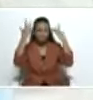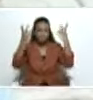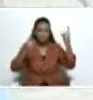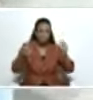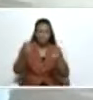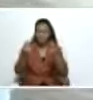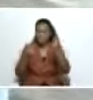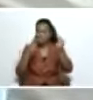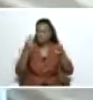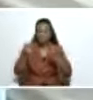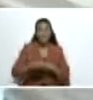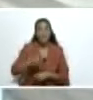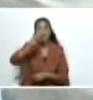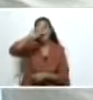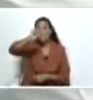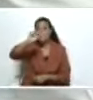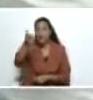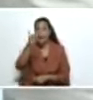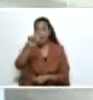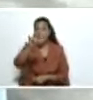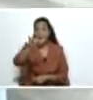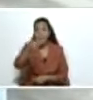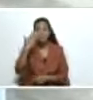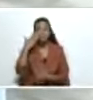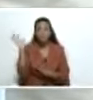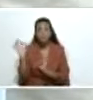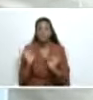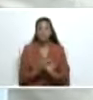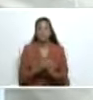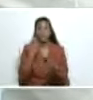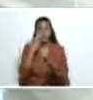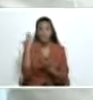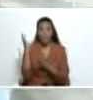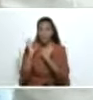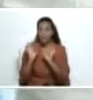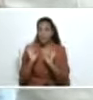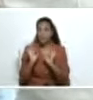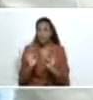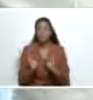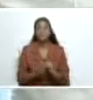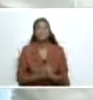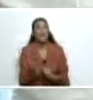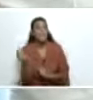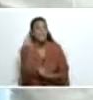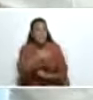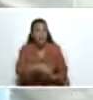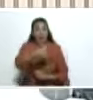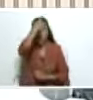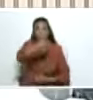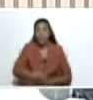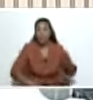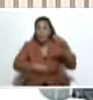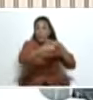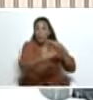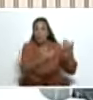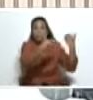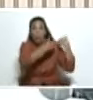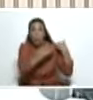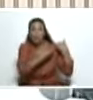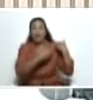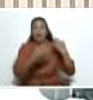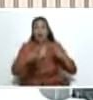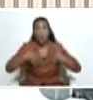ministra Magaly Gutiérrez. Magalita, además de todas las tareas de las bricomiles